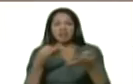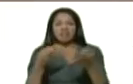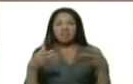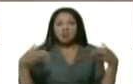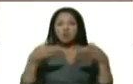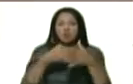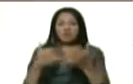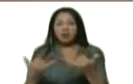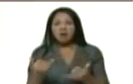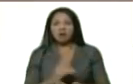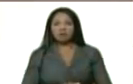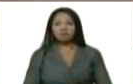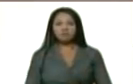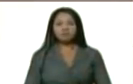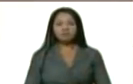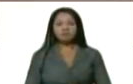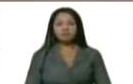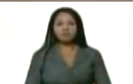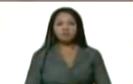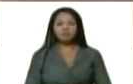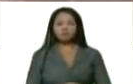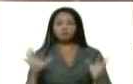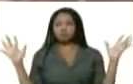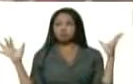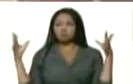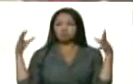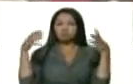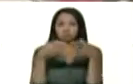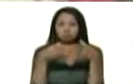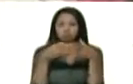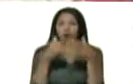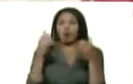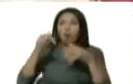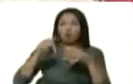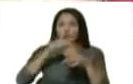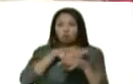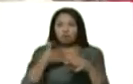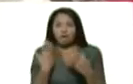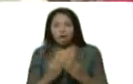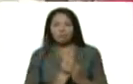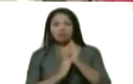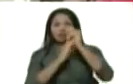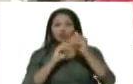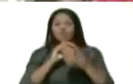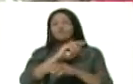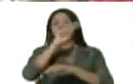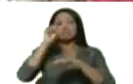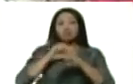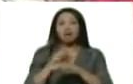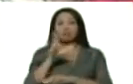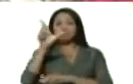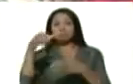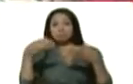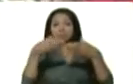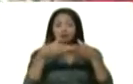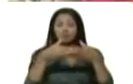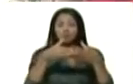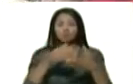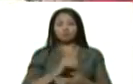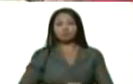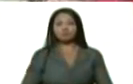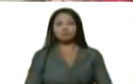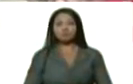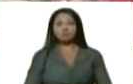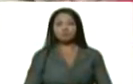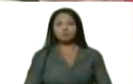reunión. Quise reunirme hoy con la Dirección Nacional del Partido Socialista Unido de